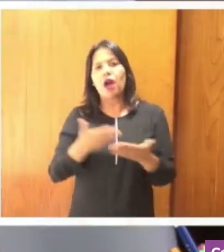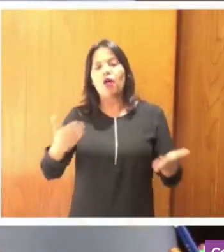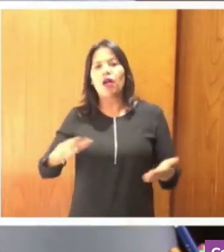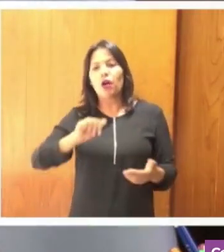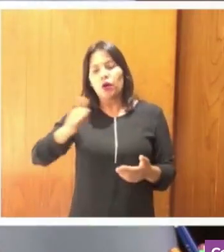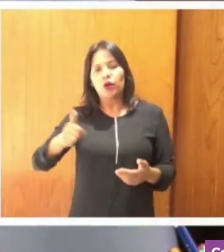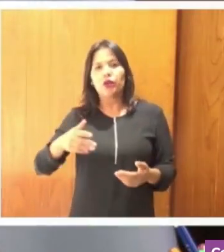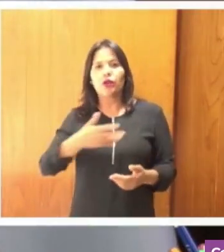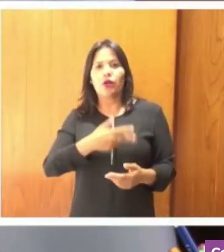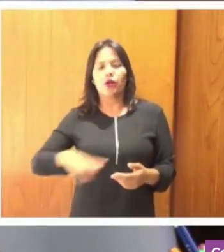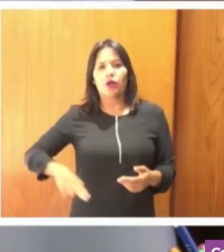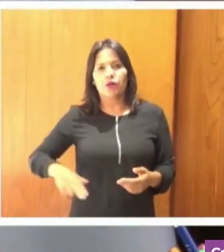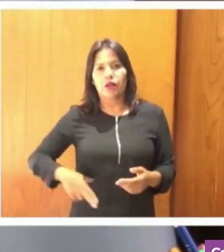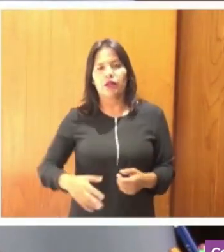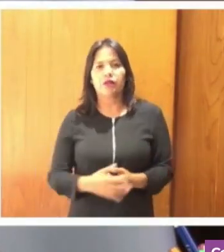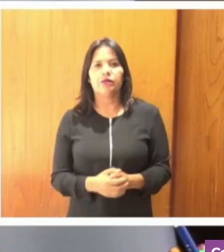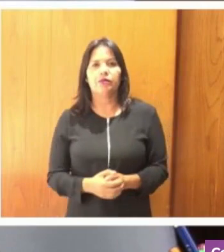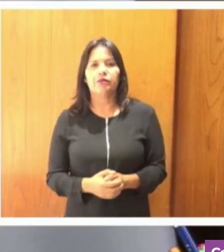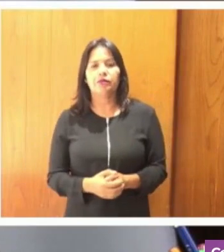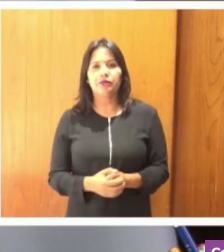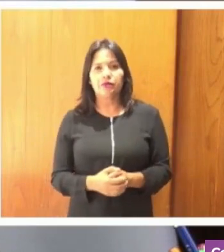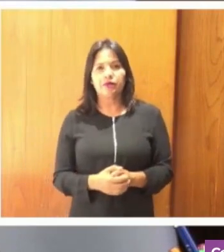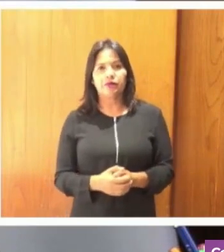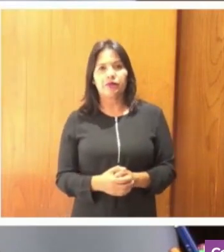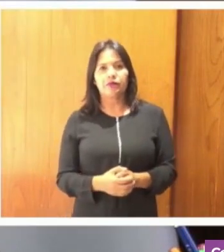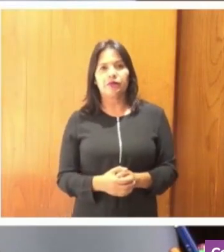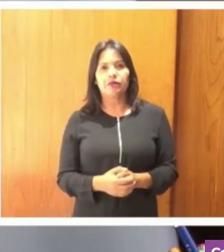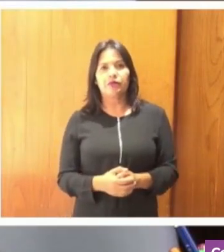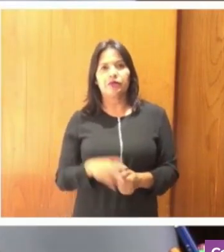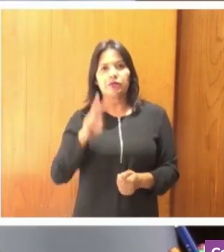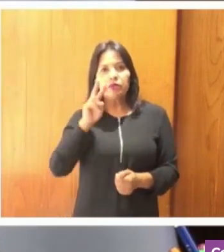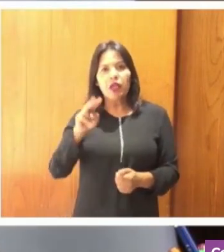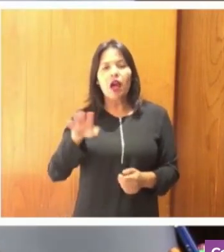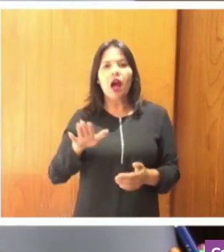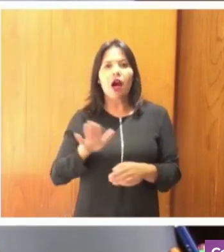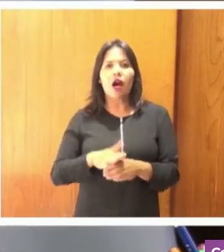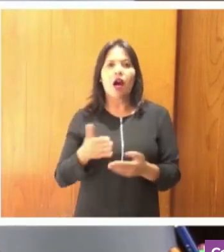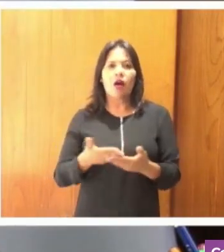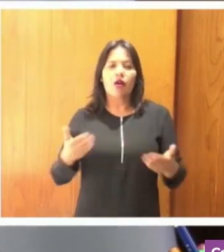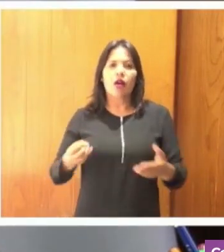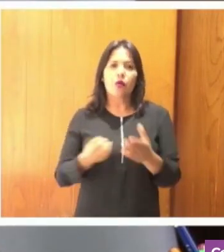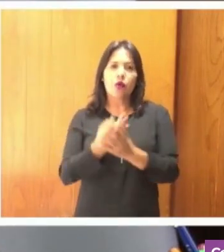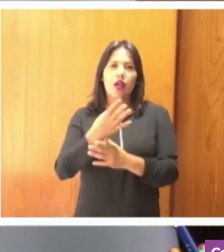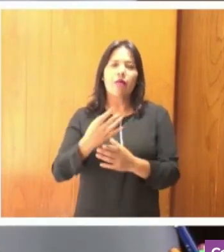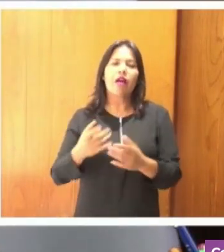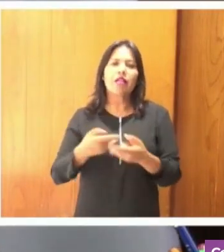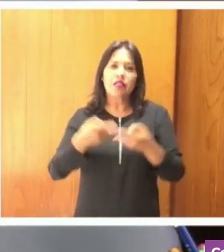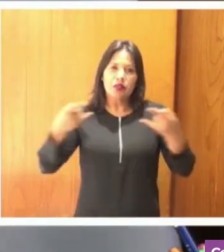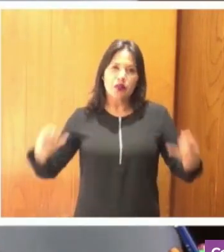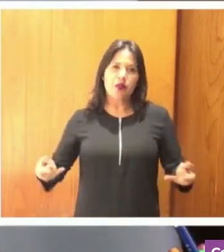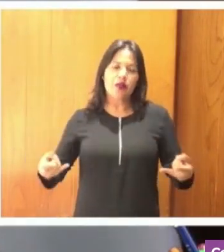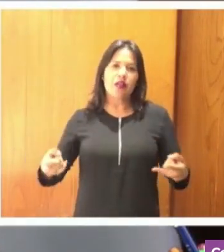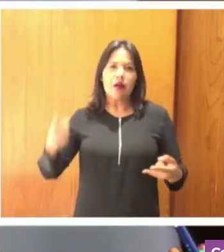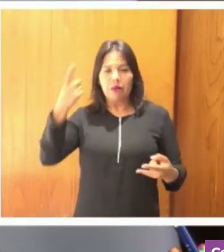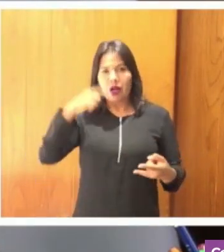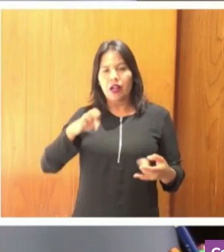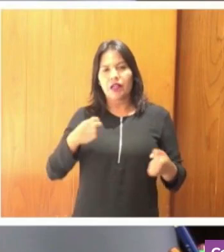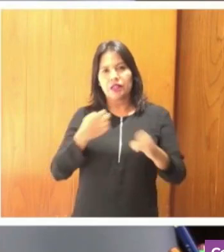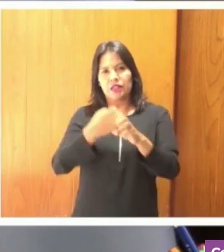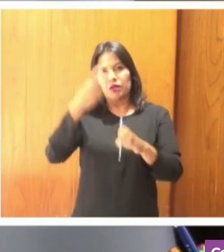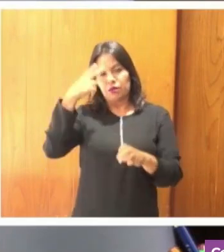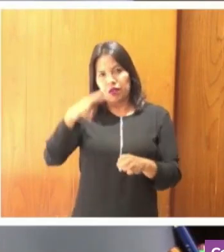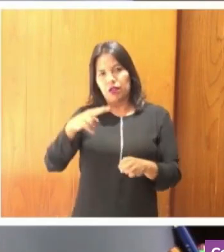hechos no son menores, son muy trascendentes. Es una nueva etapa histórica para el Estado de México y la gente de aquí debe estar